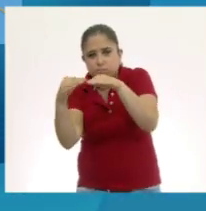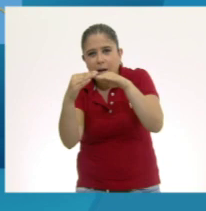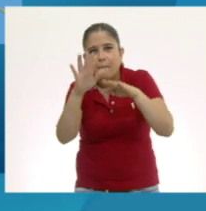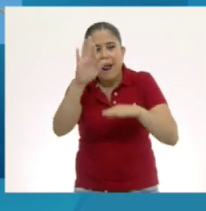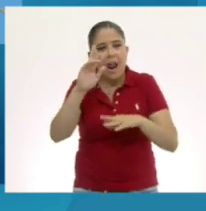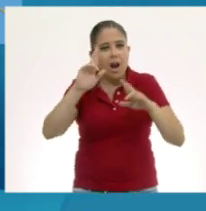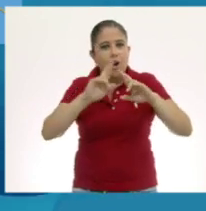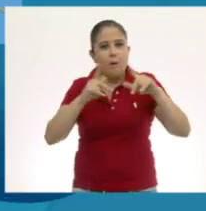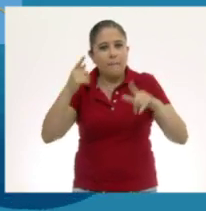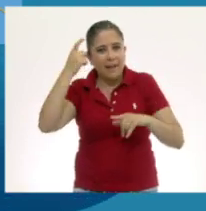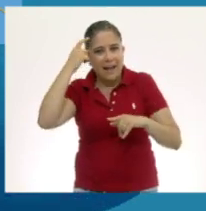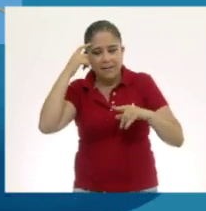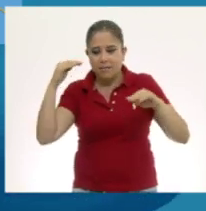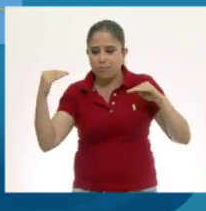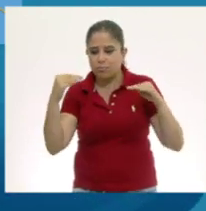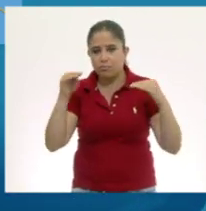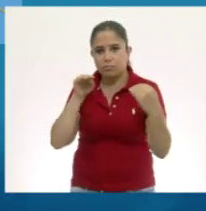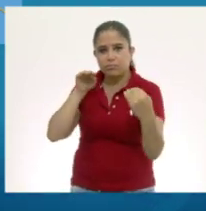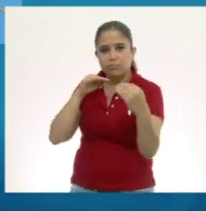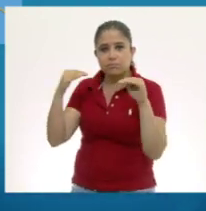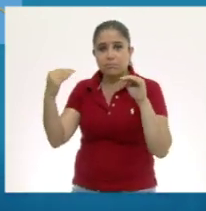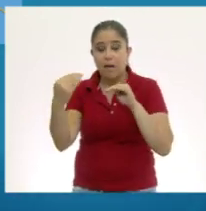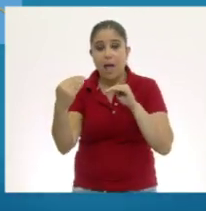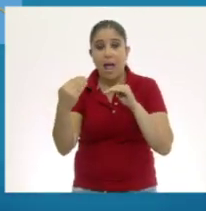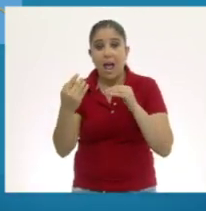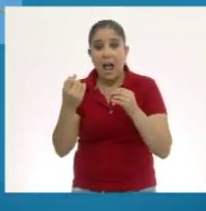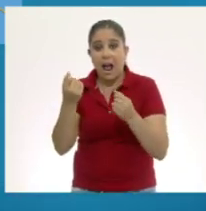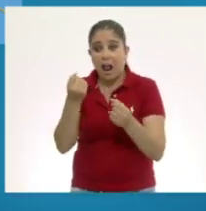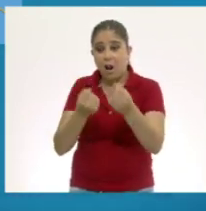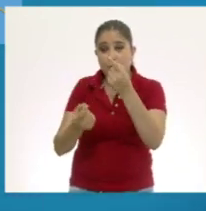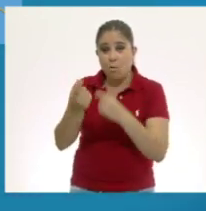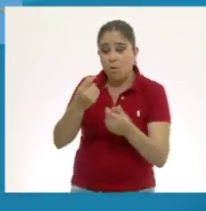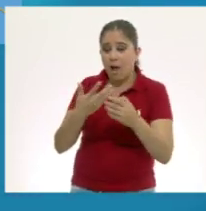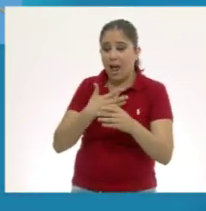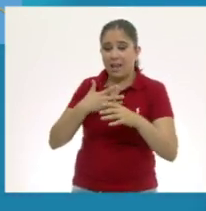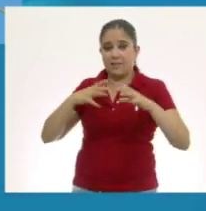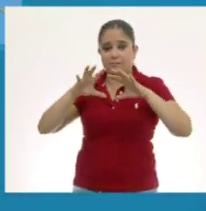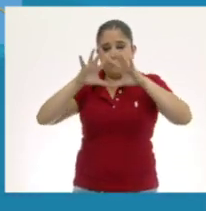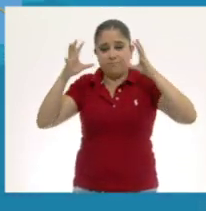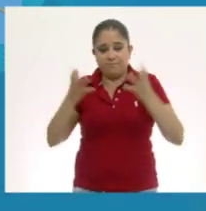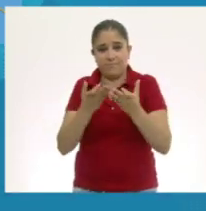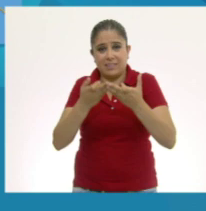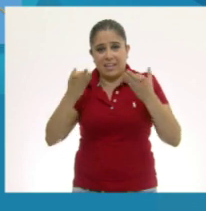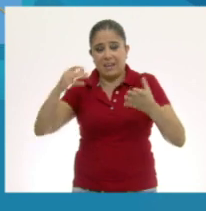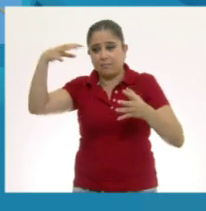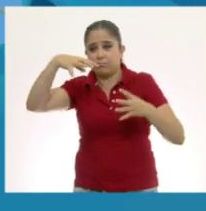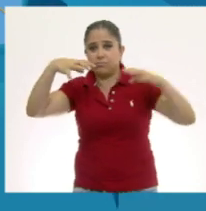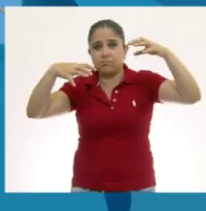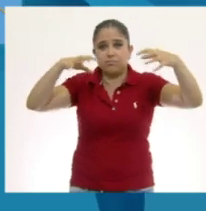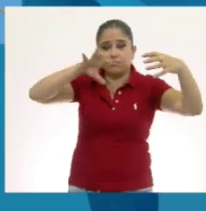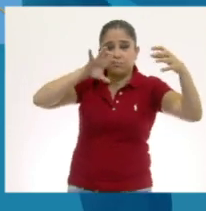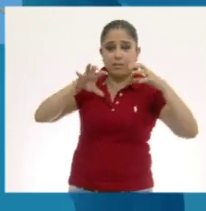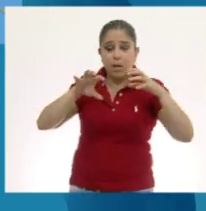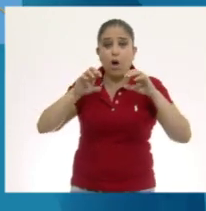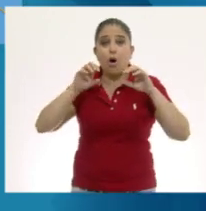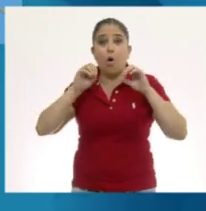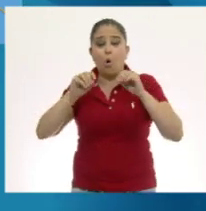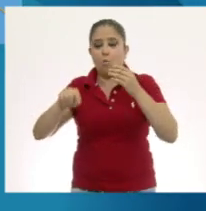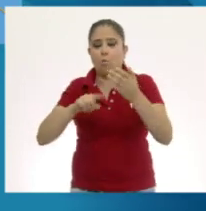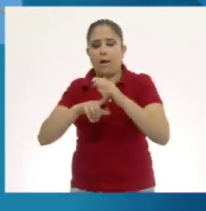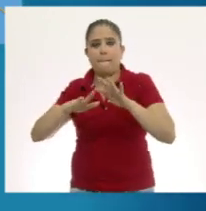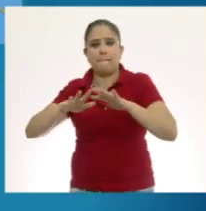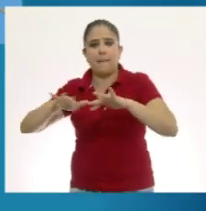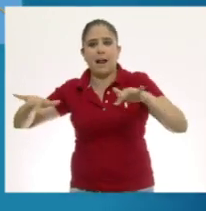un rompecabezas en movimiento. Algunas abarcan tanto regiones continentales como porciones de océano y